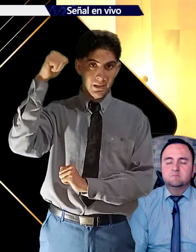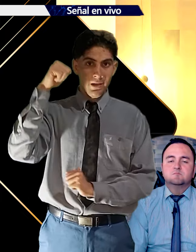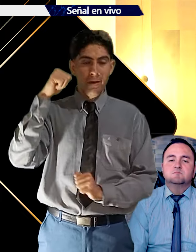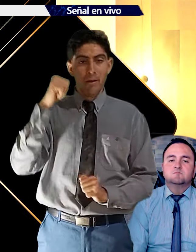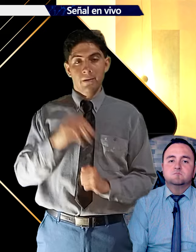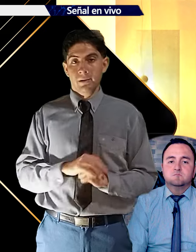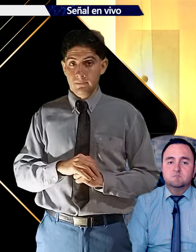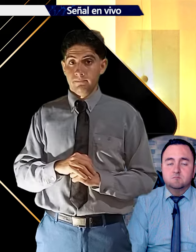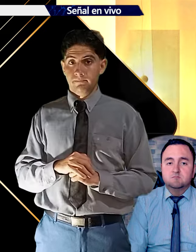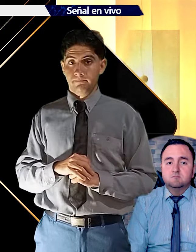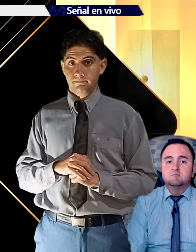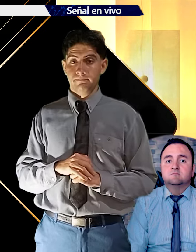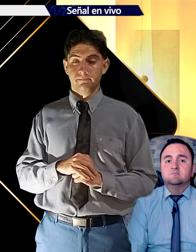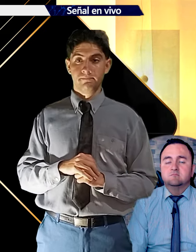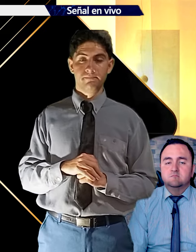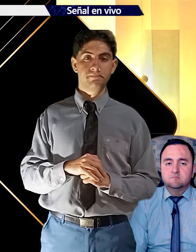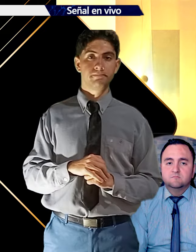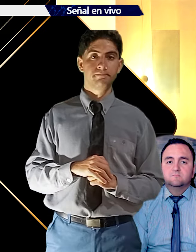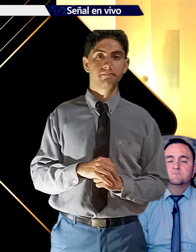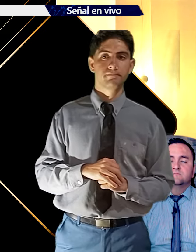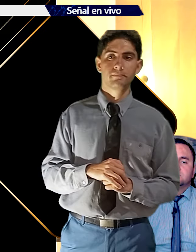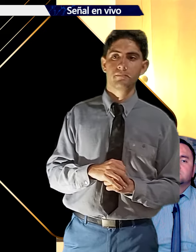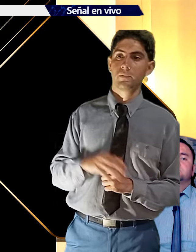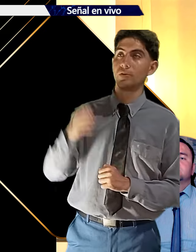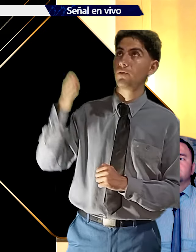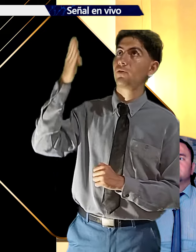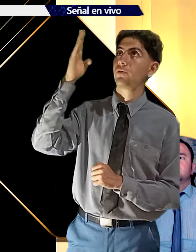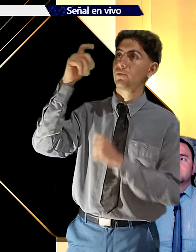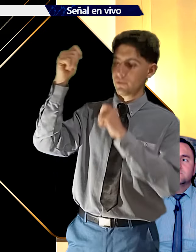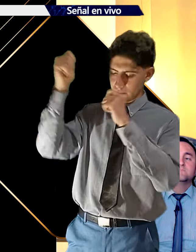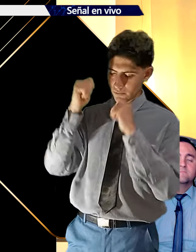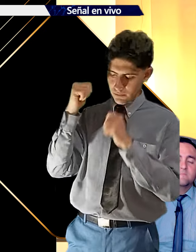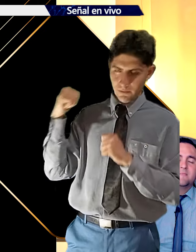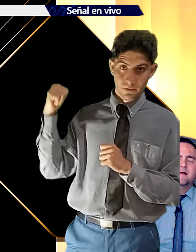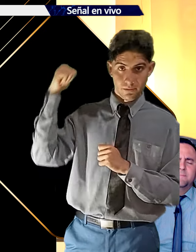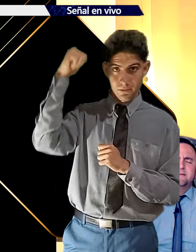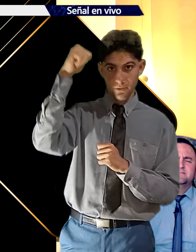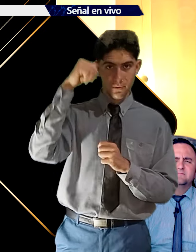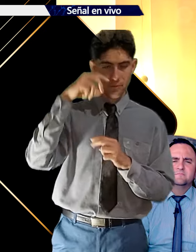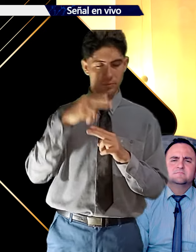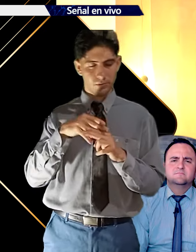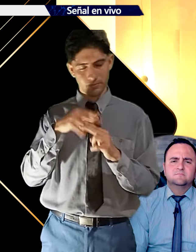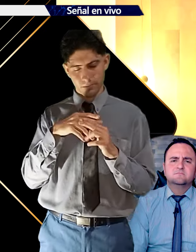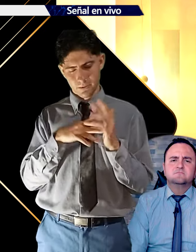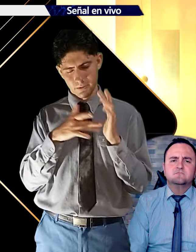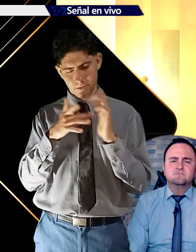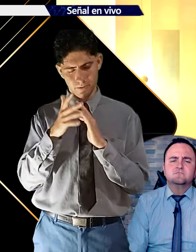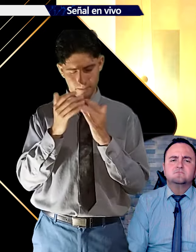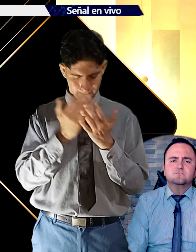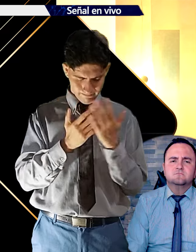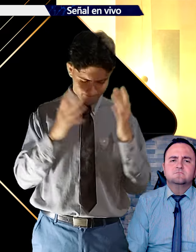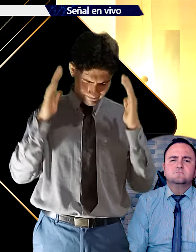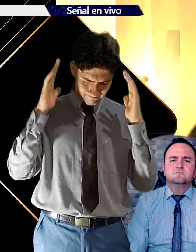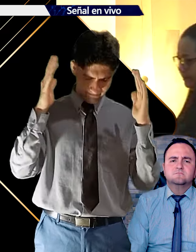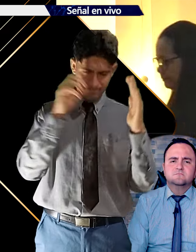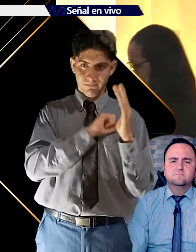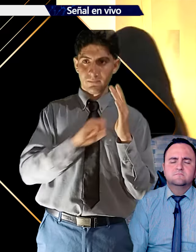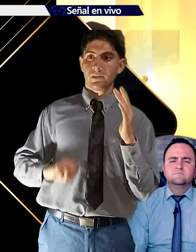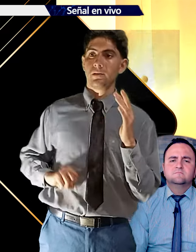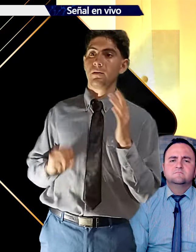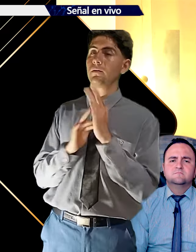enemigo, y terminaremos pisoteados por el mal. Pero en esta mañana, aquí está el que da victoria. Levanta